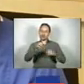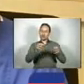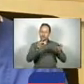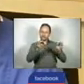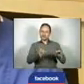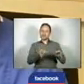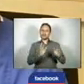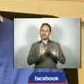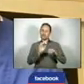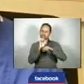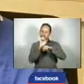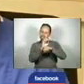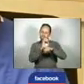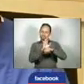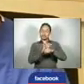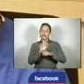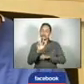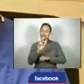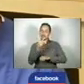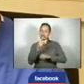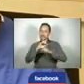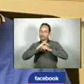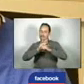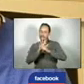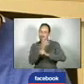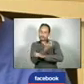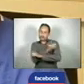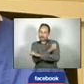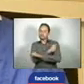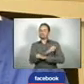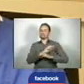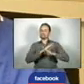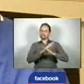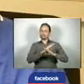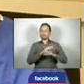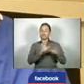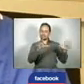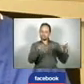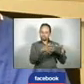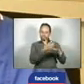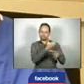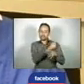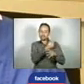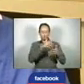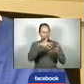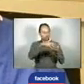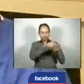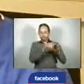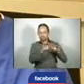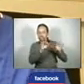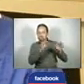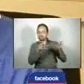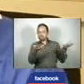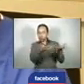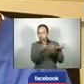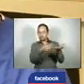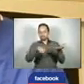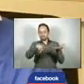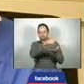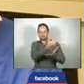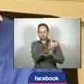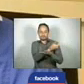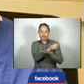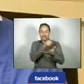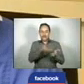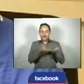recomendando la tercera vacuna tipo booster para toda la población, para alcanzar así una